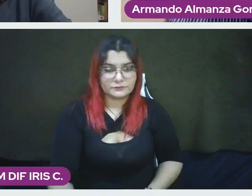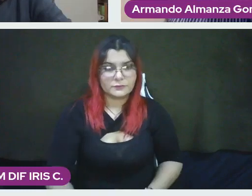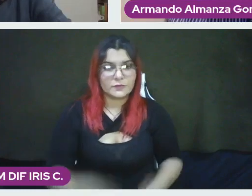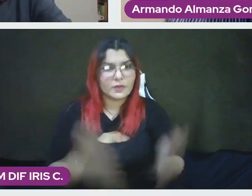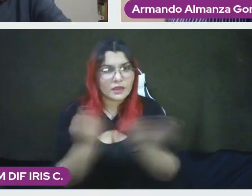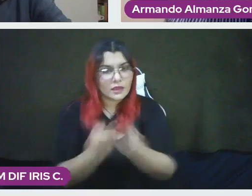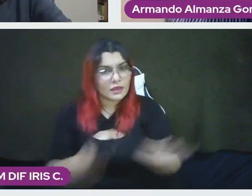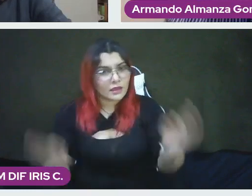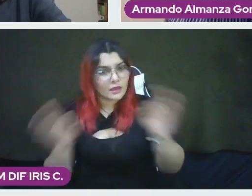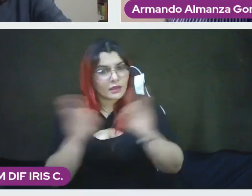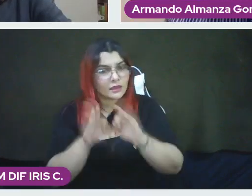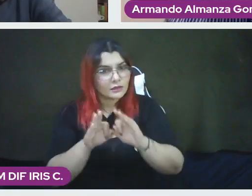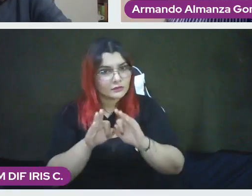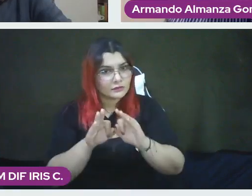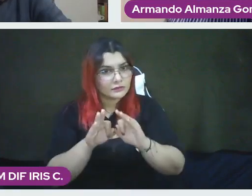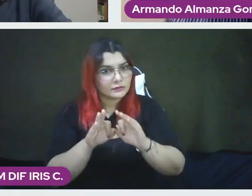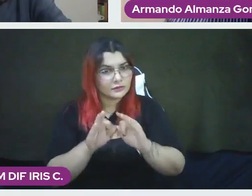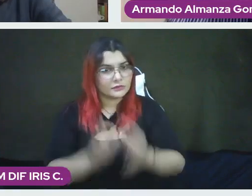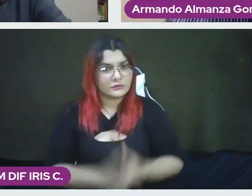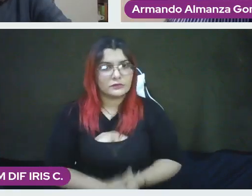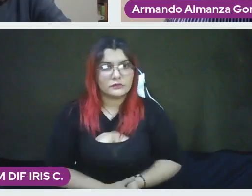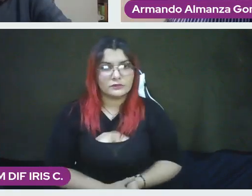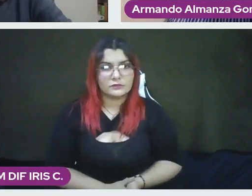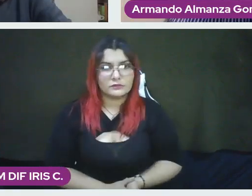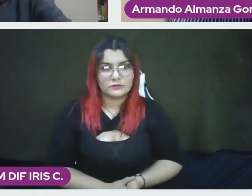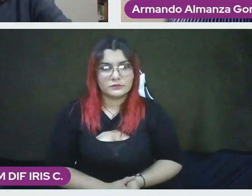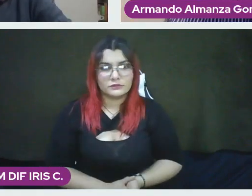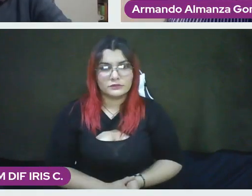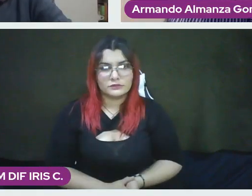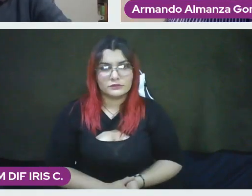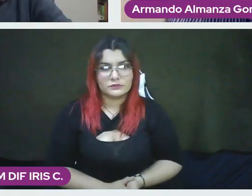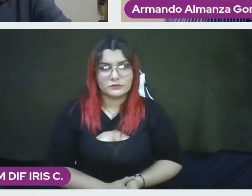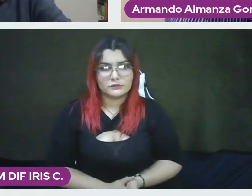que hoy esta autoridad